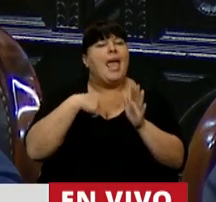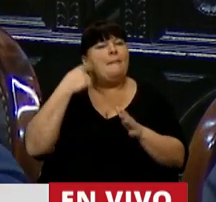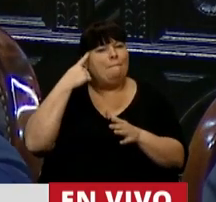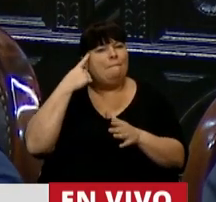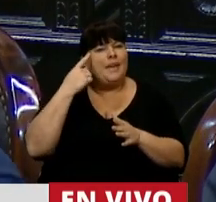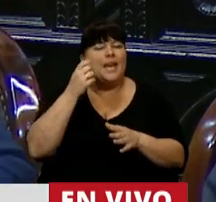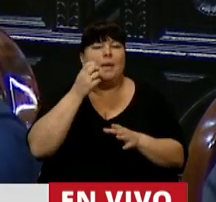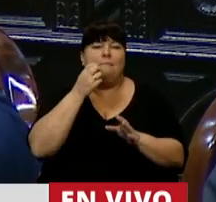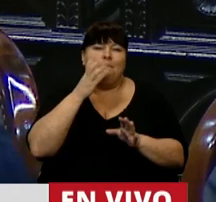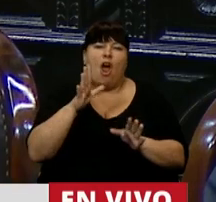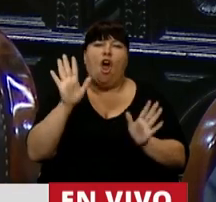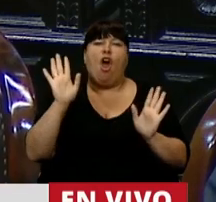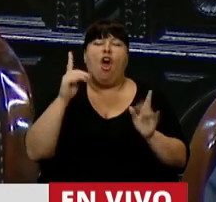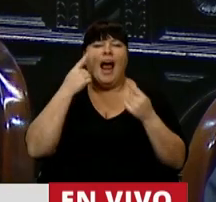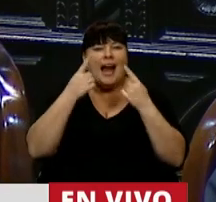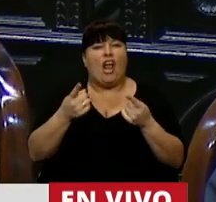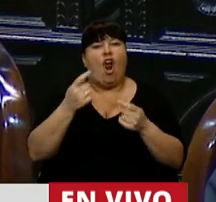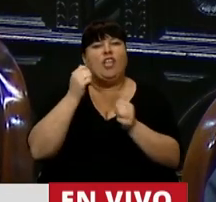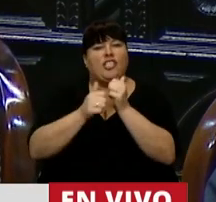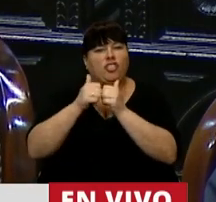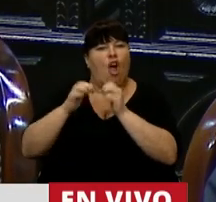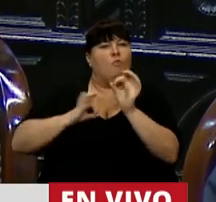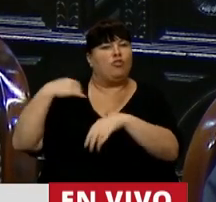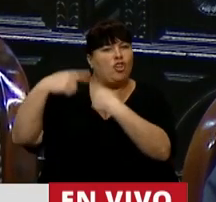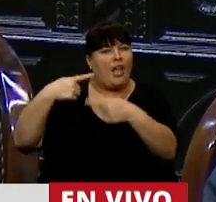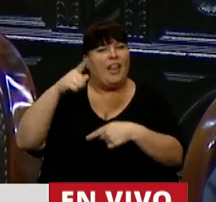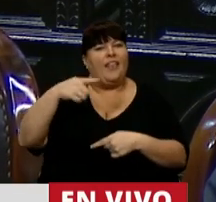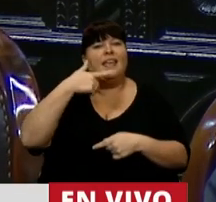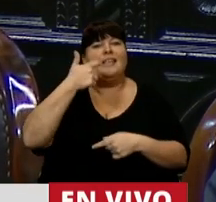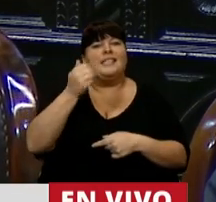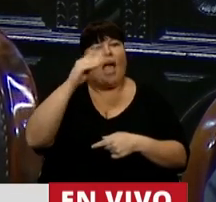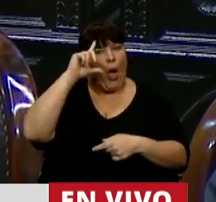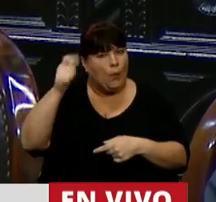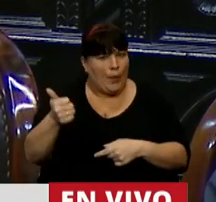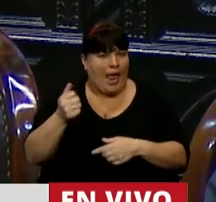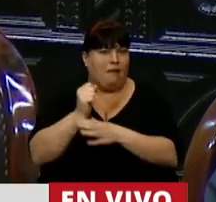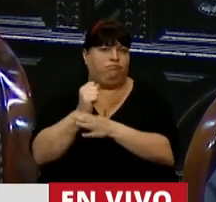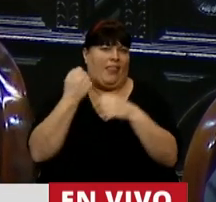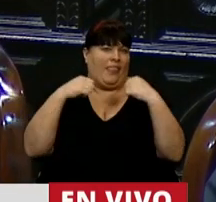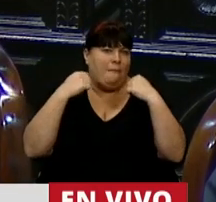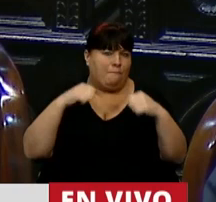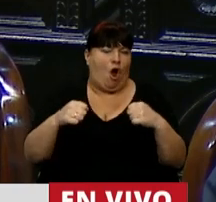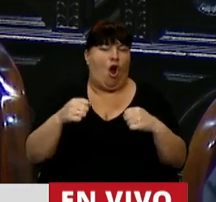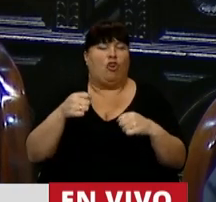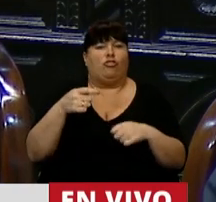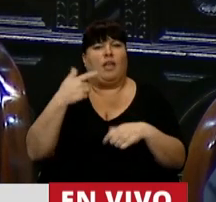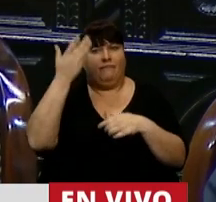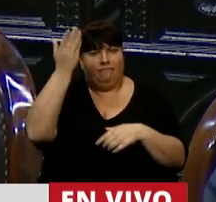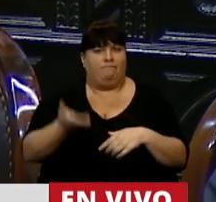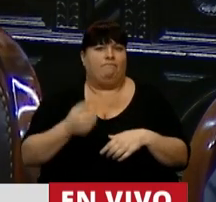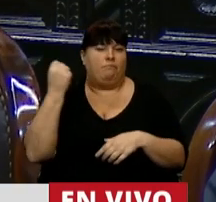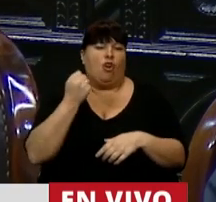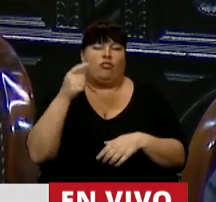sido interesante reconocer la historia y la trayectoria de Alejandro Sabela, un gran deportista, una gran